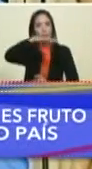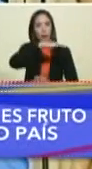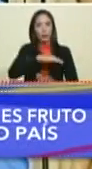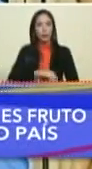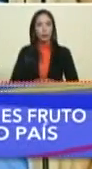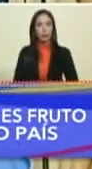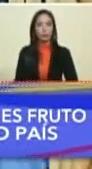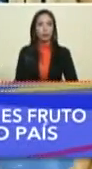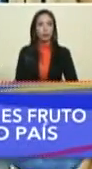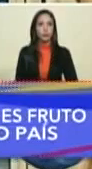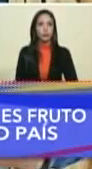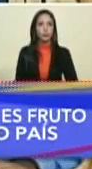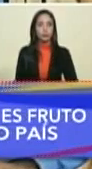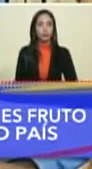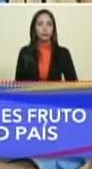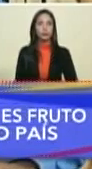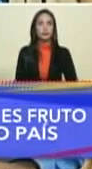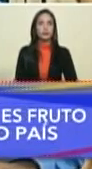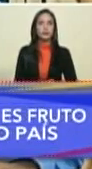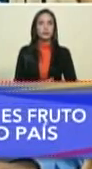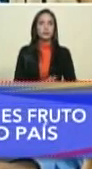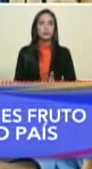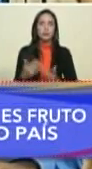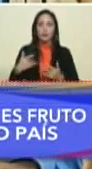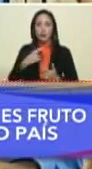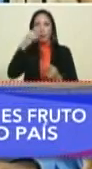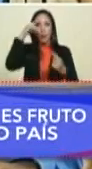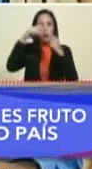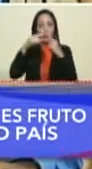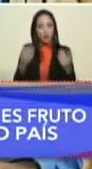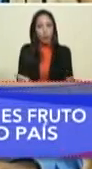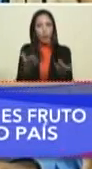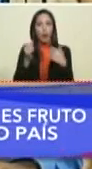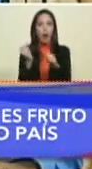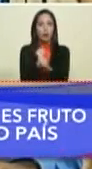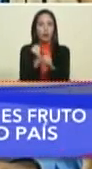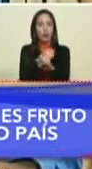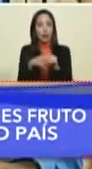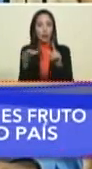tener nuestro cariño. Concentrémonos a trabajar, no dejemos que nos dispersen en nada.